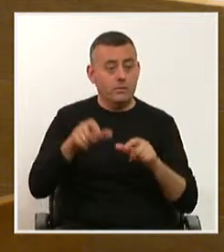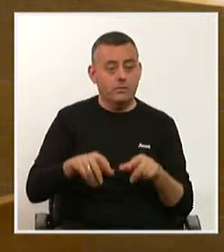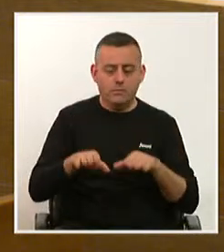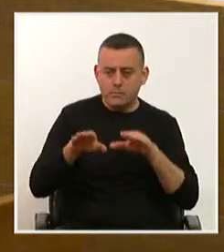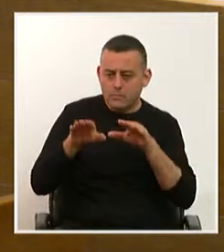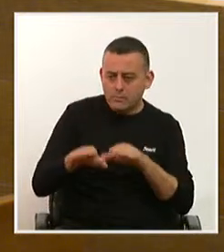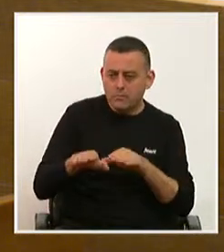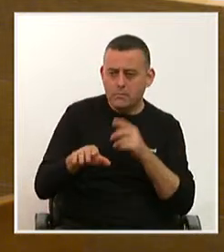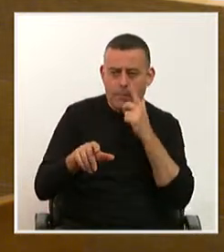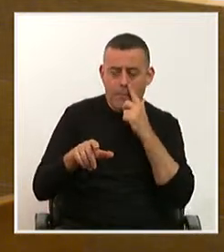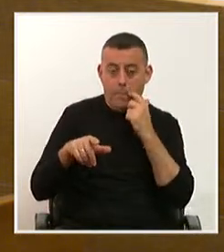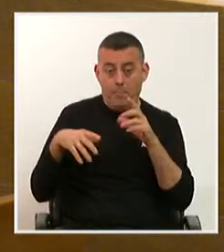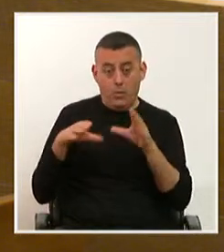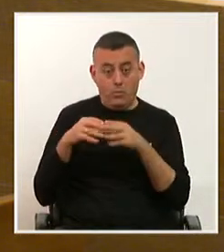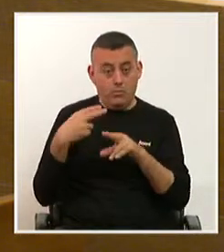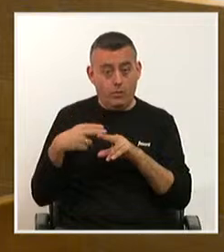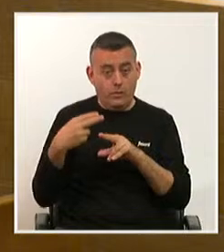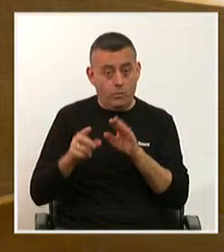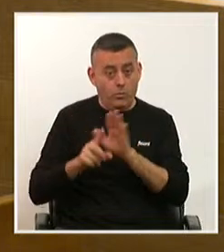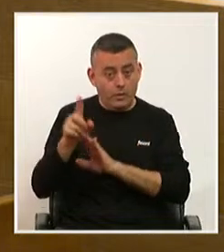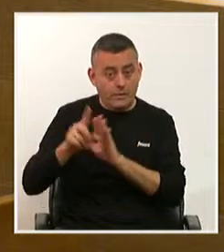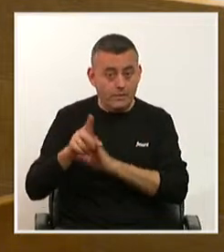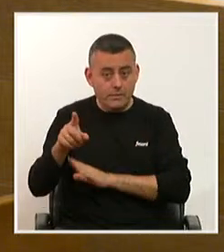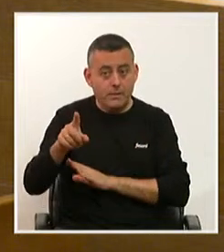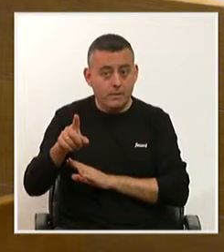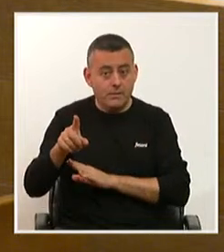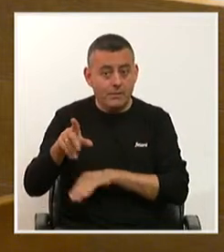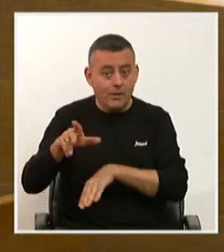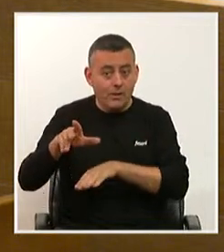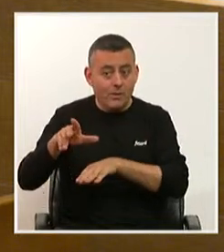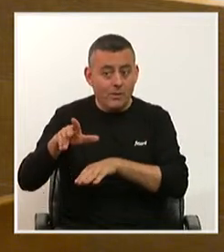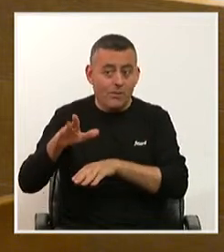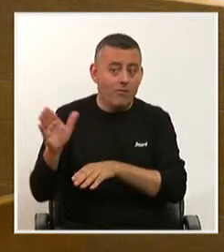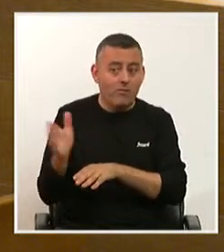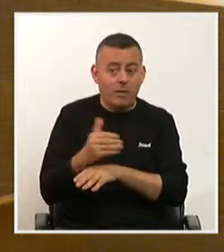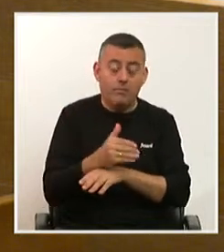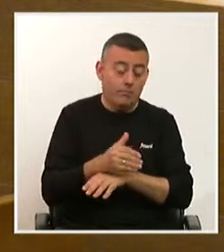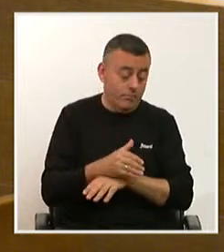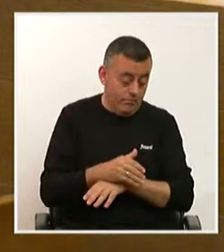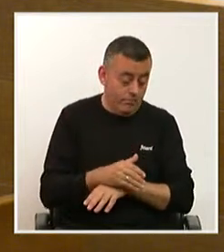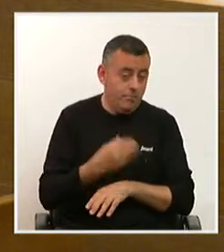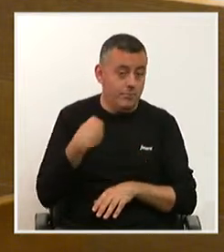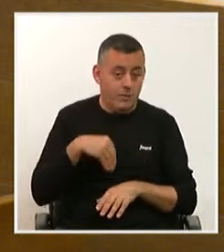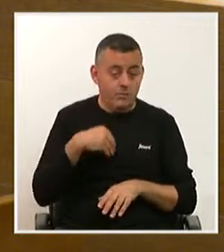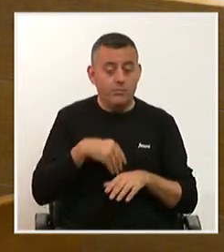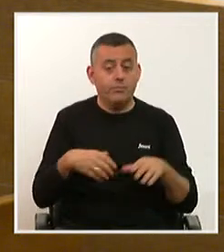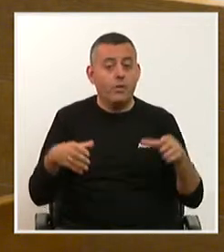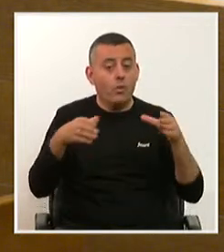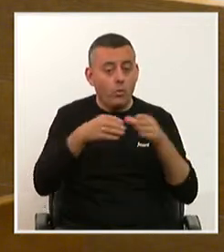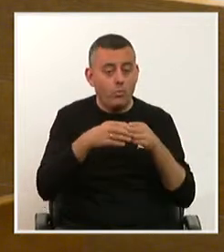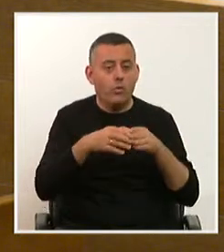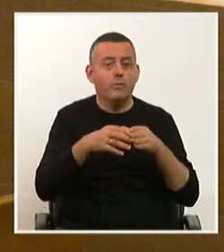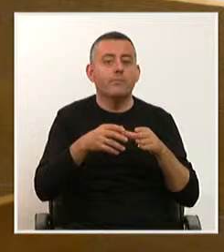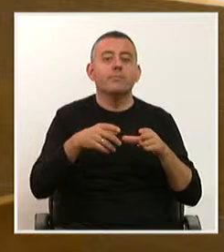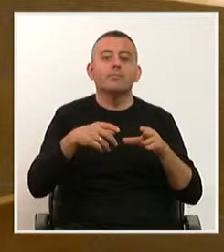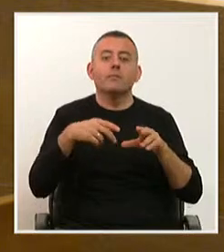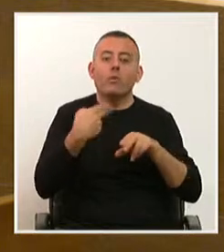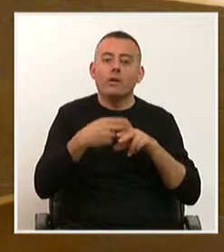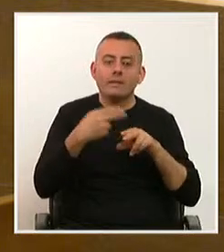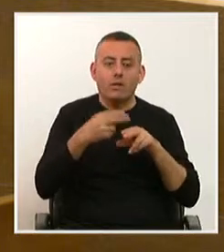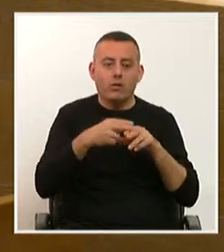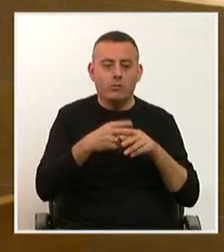en el mismo sitio esos eh apellidos de compuestos y tricomp puestos y de y de alta alcurnia